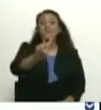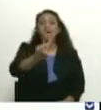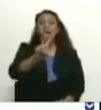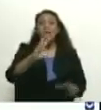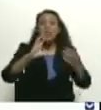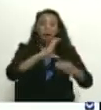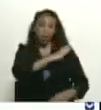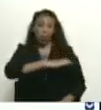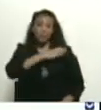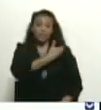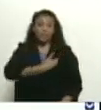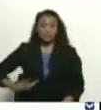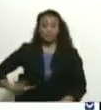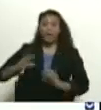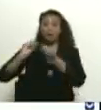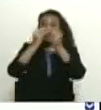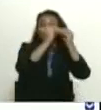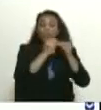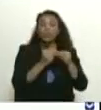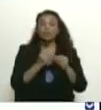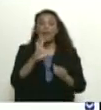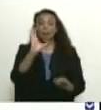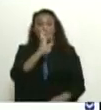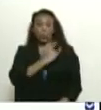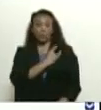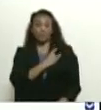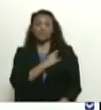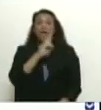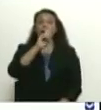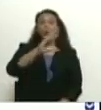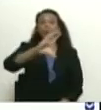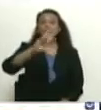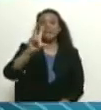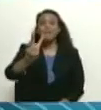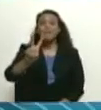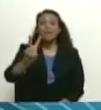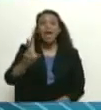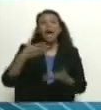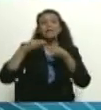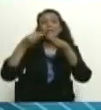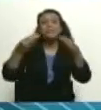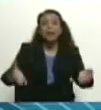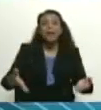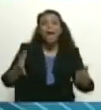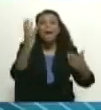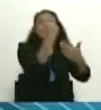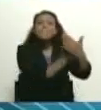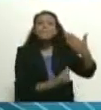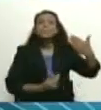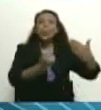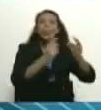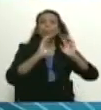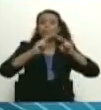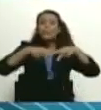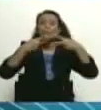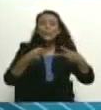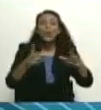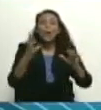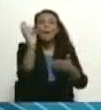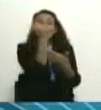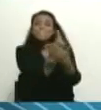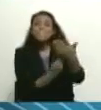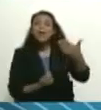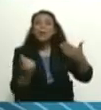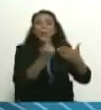que la Comisión Presidencial para el Rescate de la Ciudad Universitaria de Caracas entregó así este mural, restauradas una de las obras del maestro